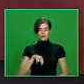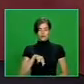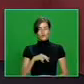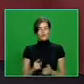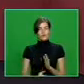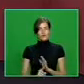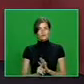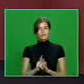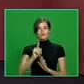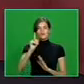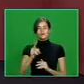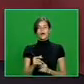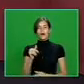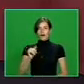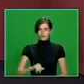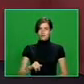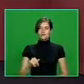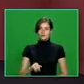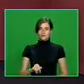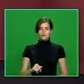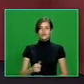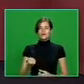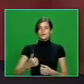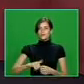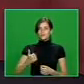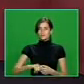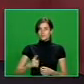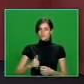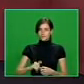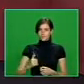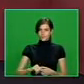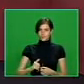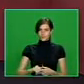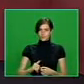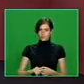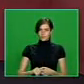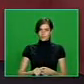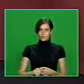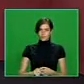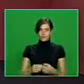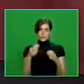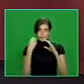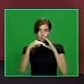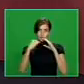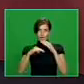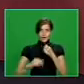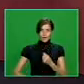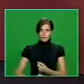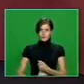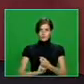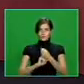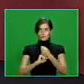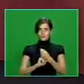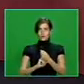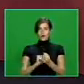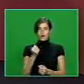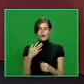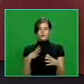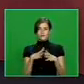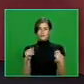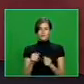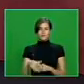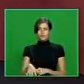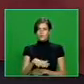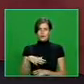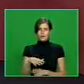desarrollando aquí en Maracaibo eh los mensajes de apoyo vienen de todos los sectores